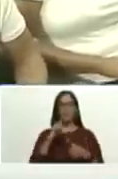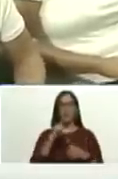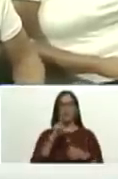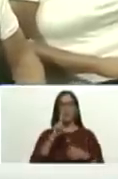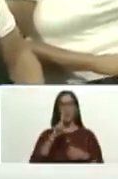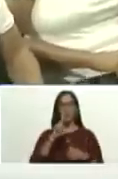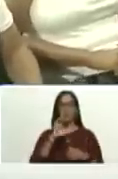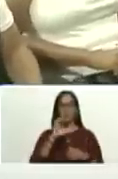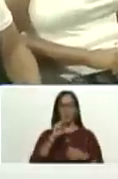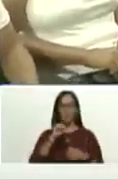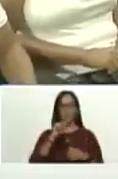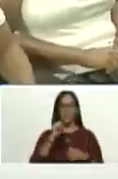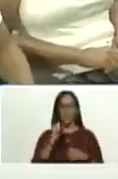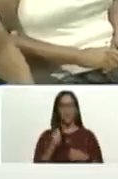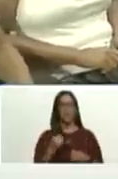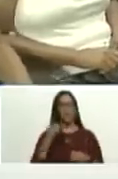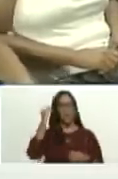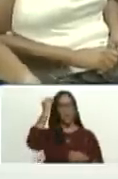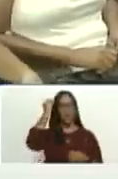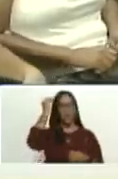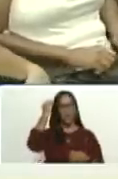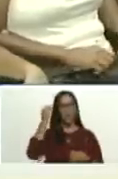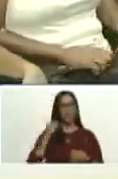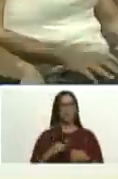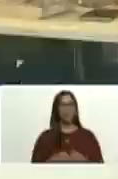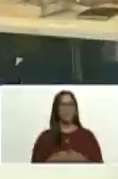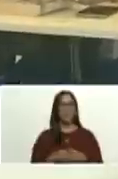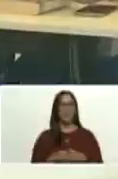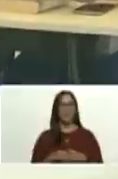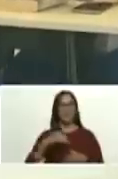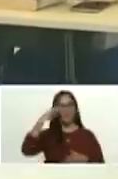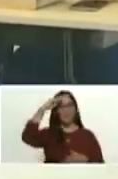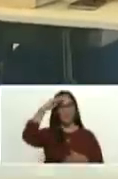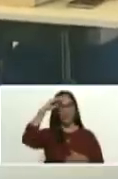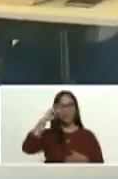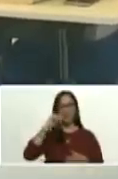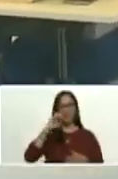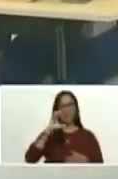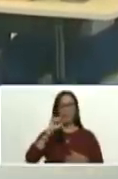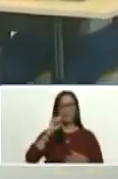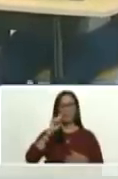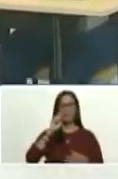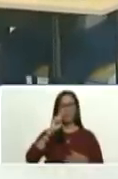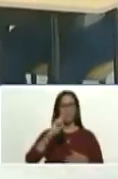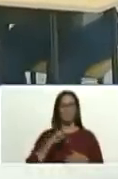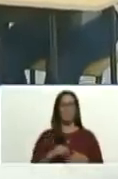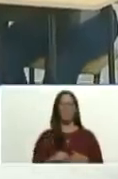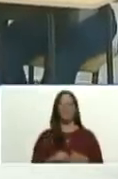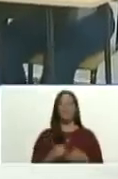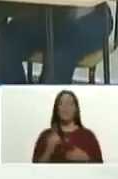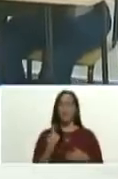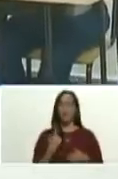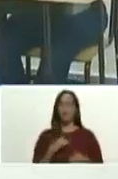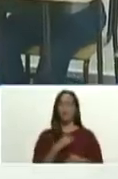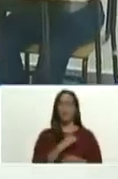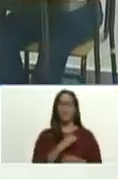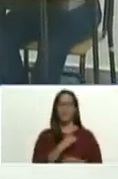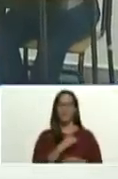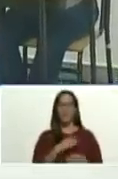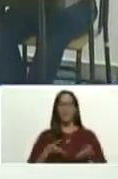Lucena, como lo ha recordado el general Néstor Reverol Torres. Y es una universidad